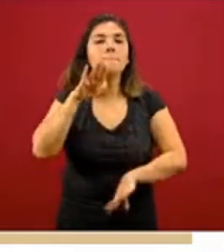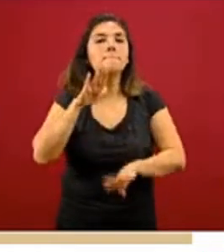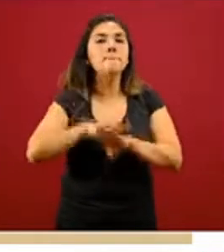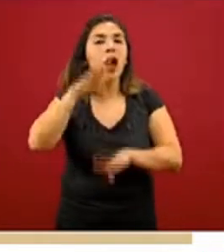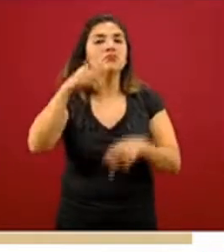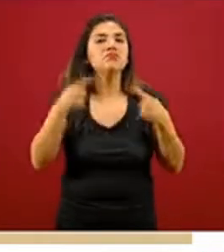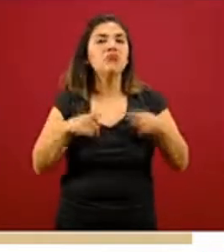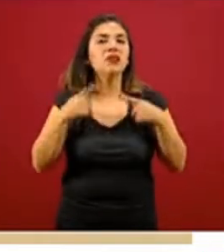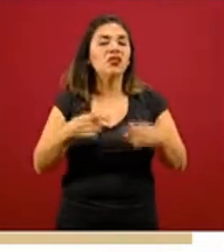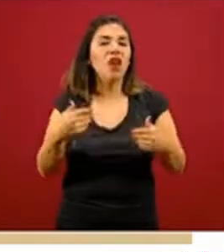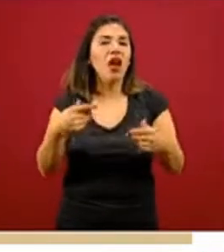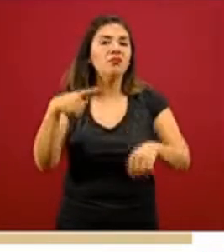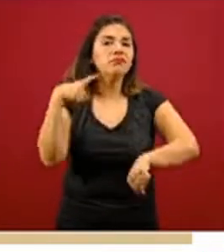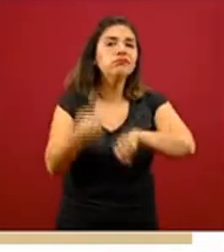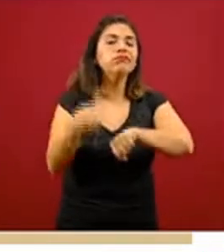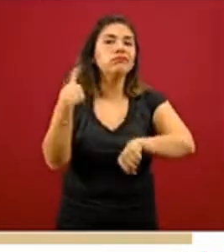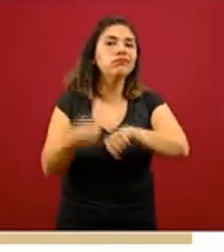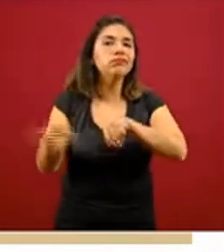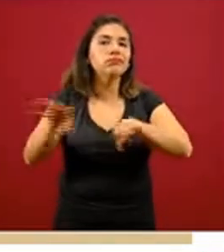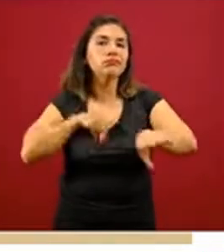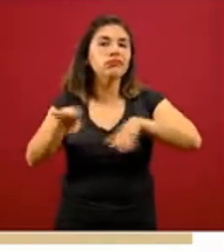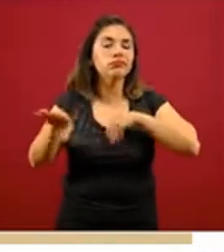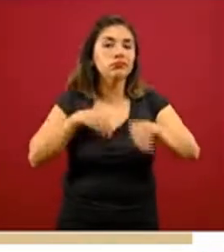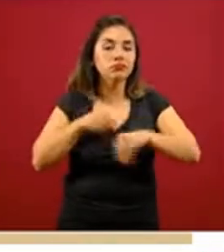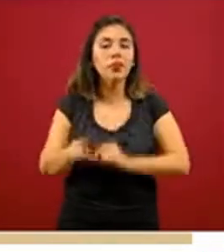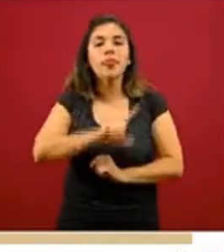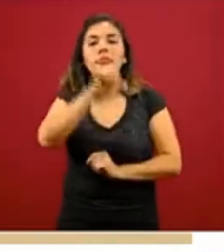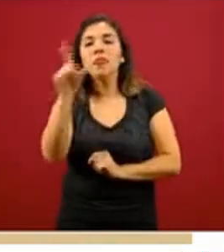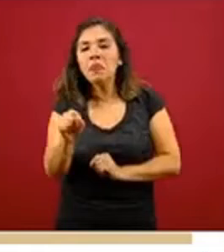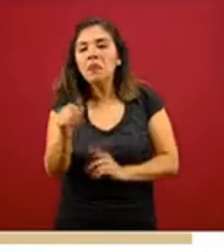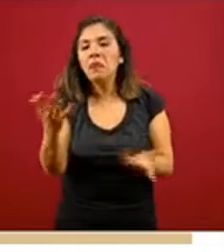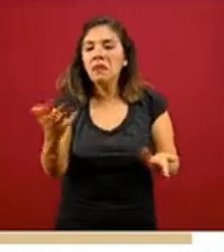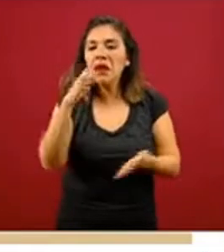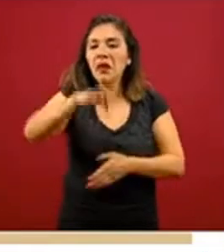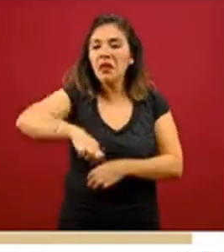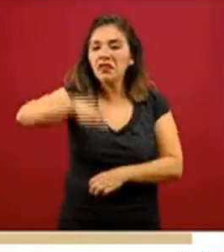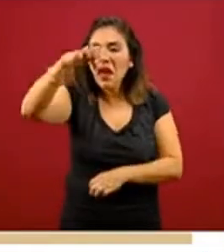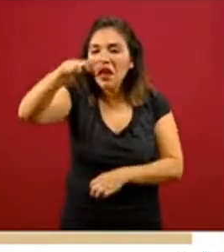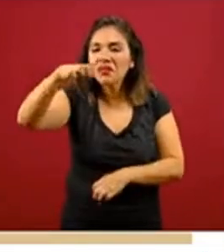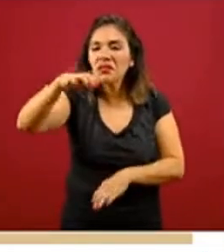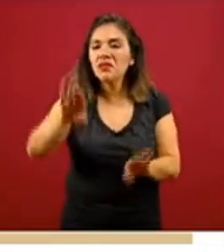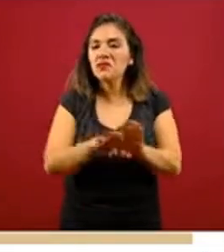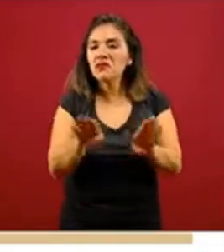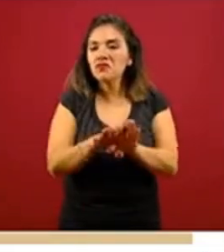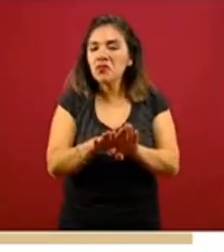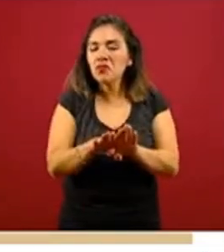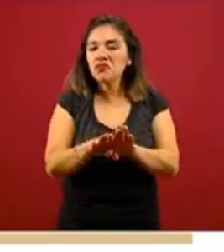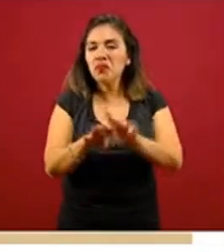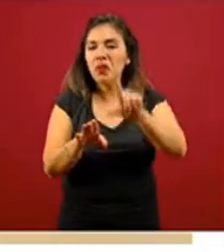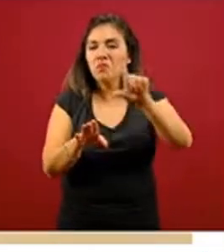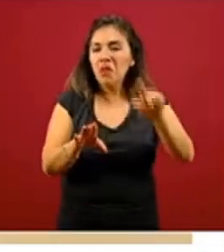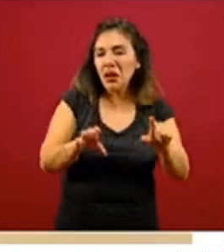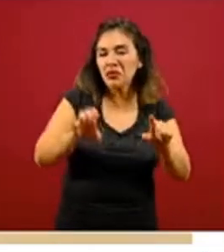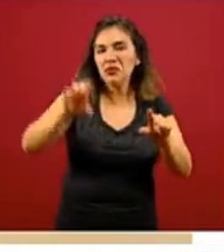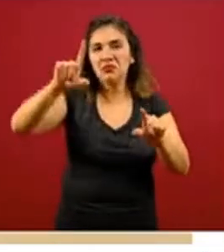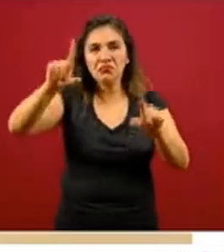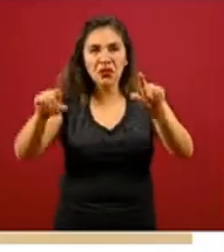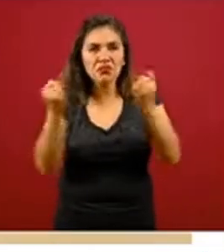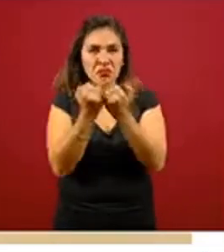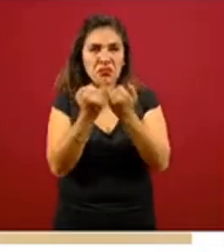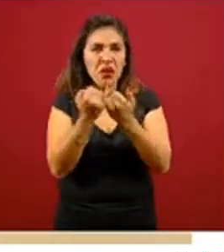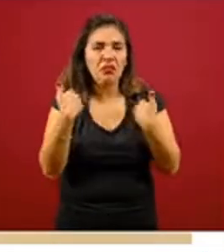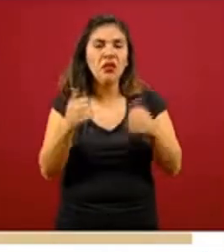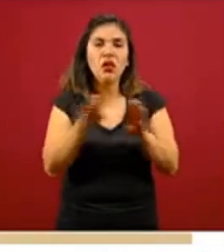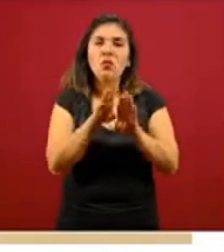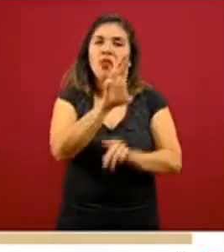concentra la mayor cantidad de casos, seguidos de las edades que están tanto hacia abajo como hacia arriba, que serían